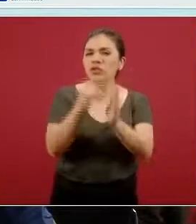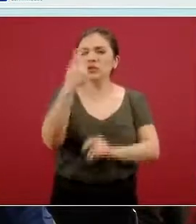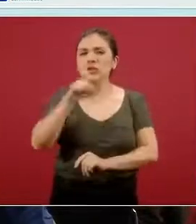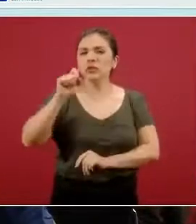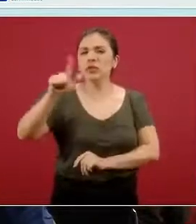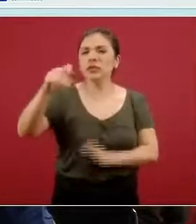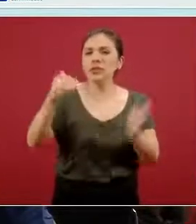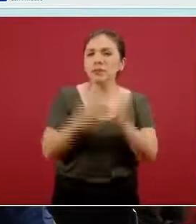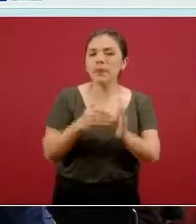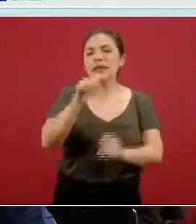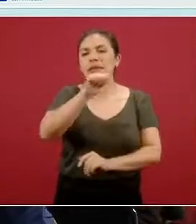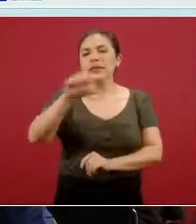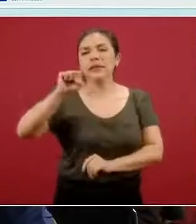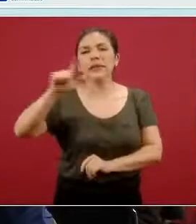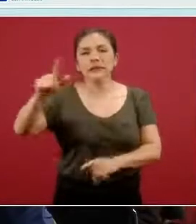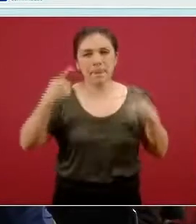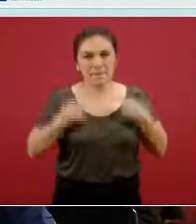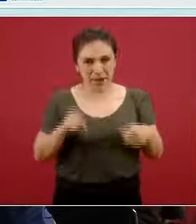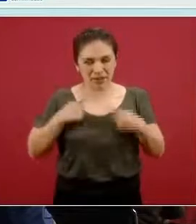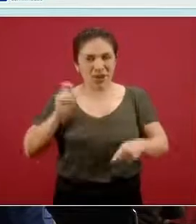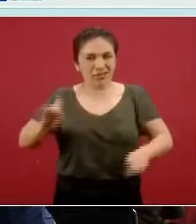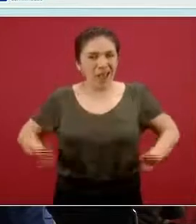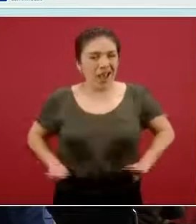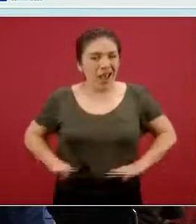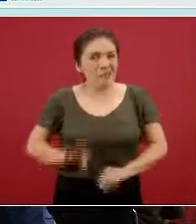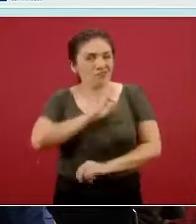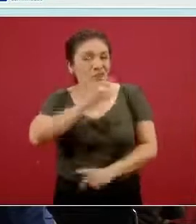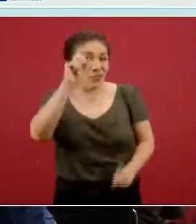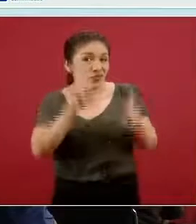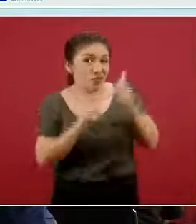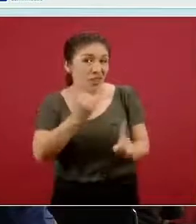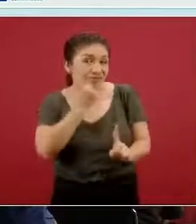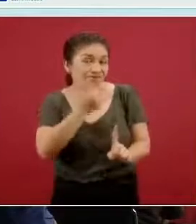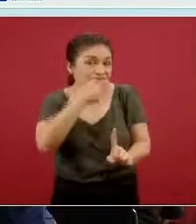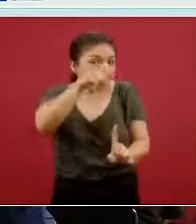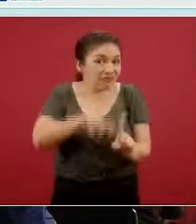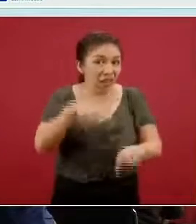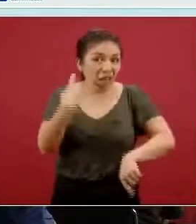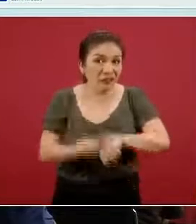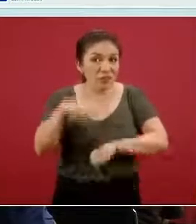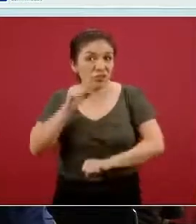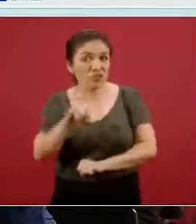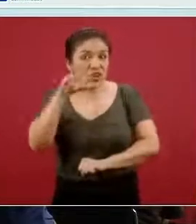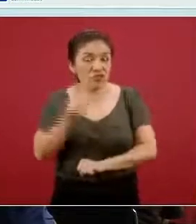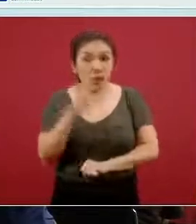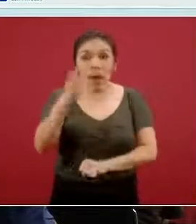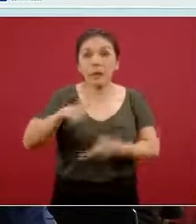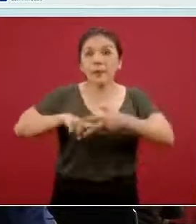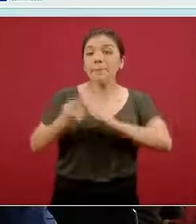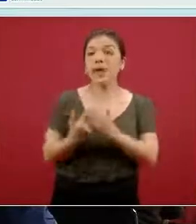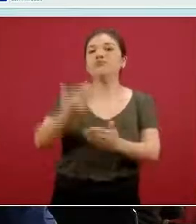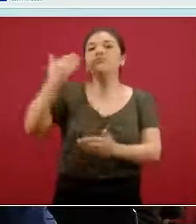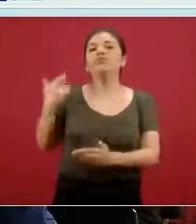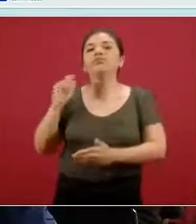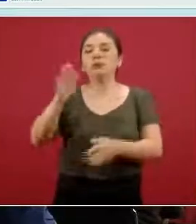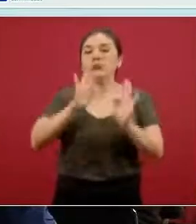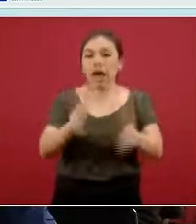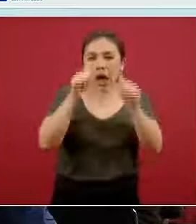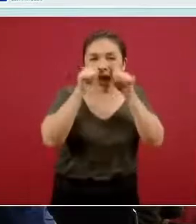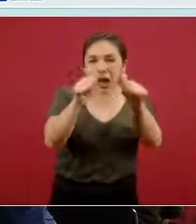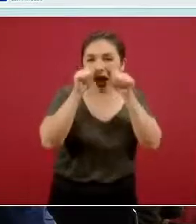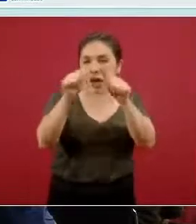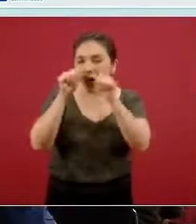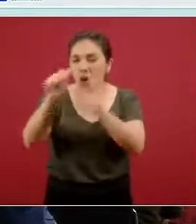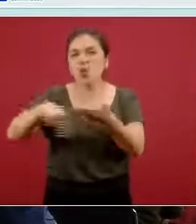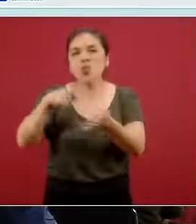2.127.000 personas que han sido clasificadas como casos sospechosos de manera inicial, esto fue cuando fueron atendidas en